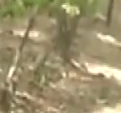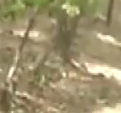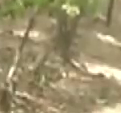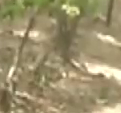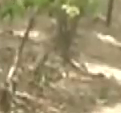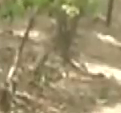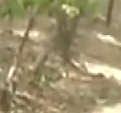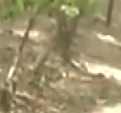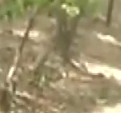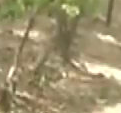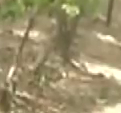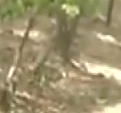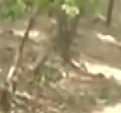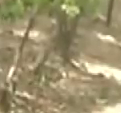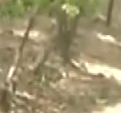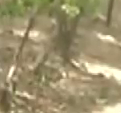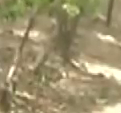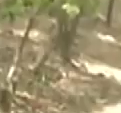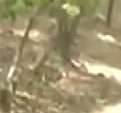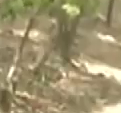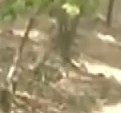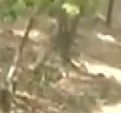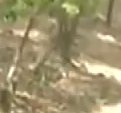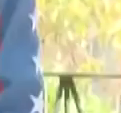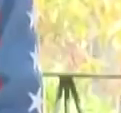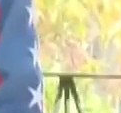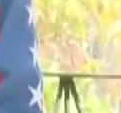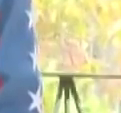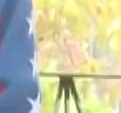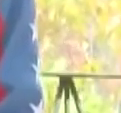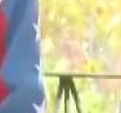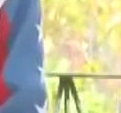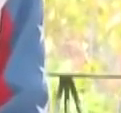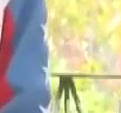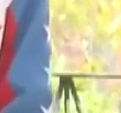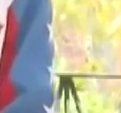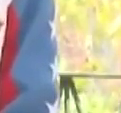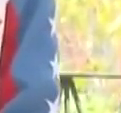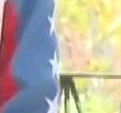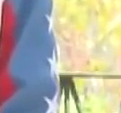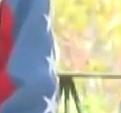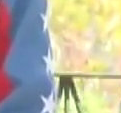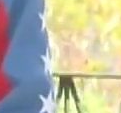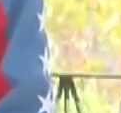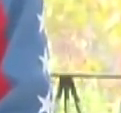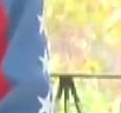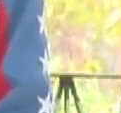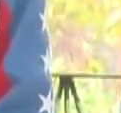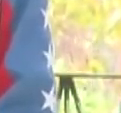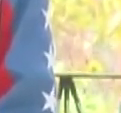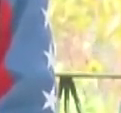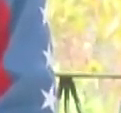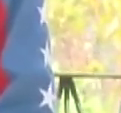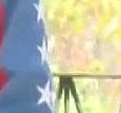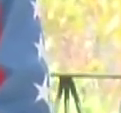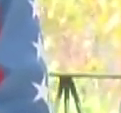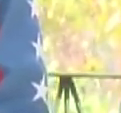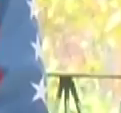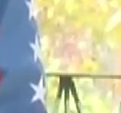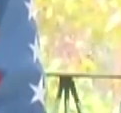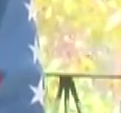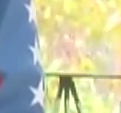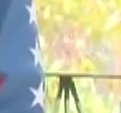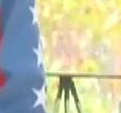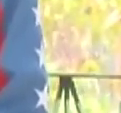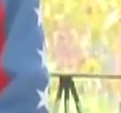Brasil, besa mi chile, cobre y mineral. Subo desde el sur hacia la